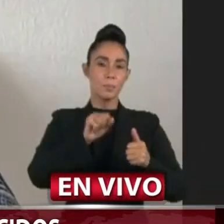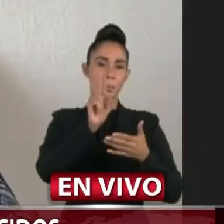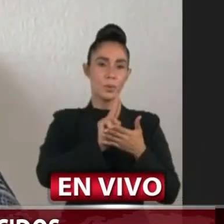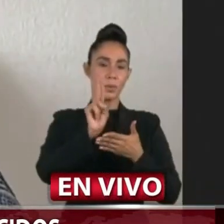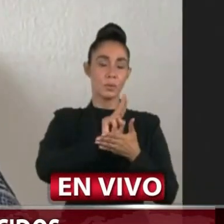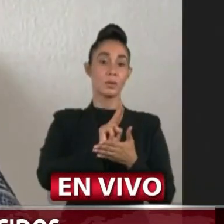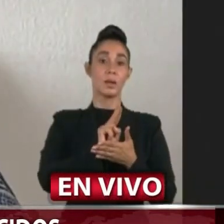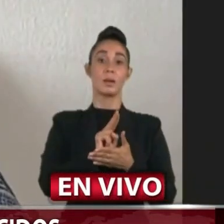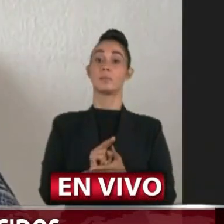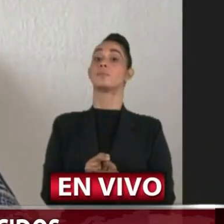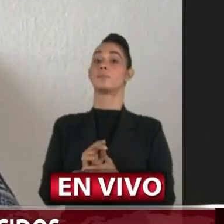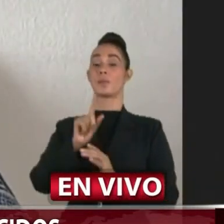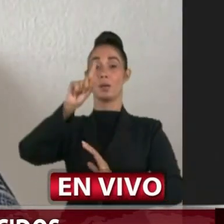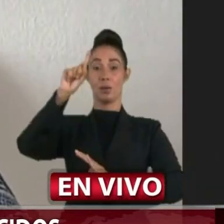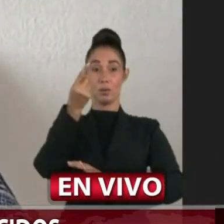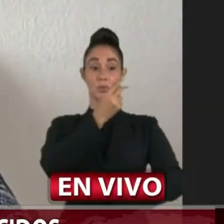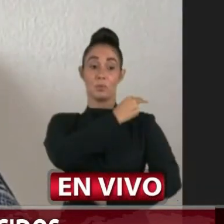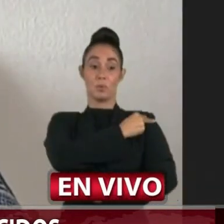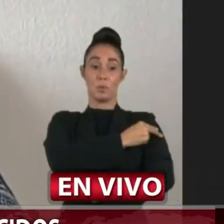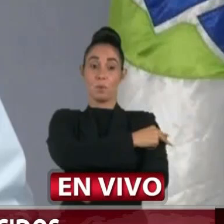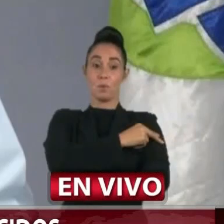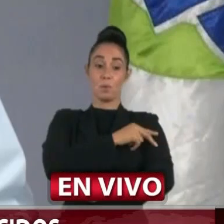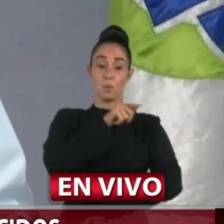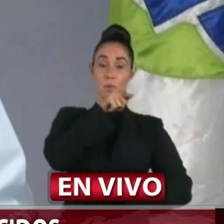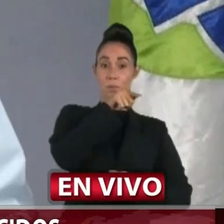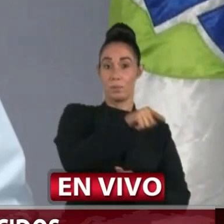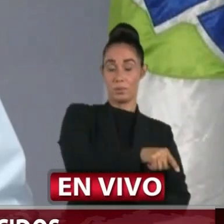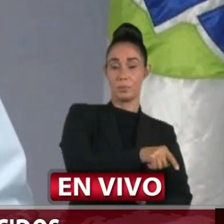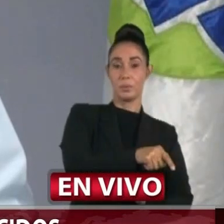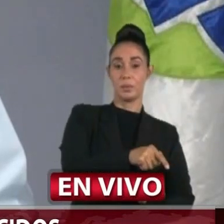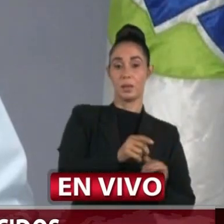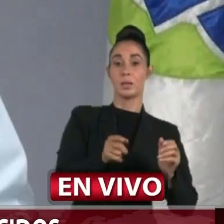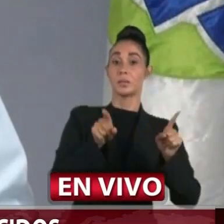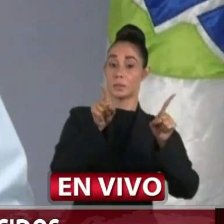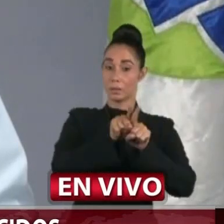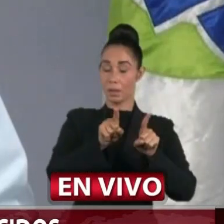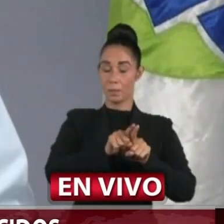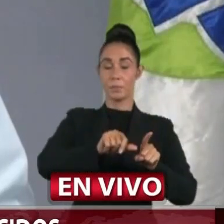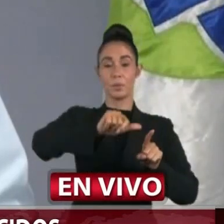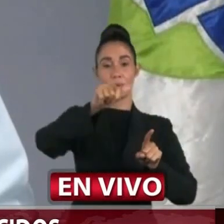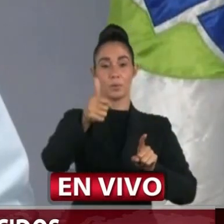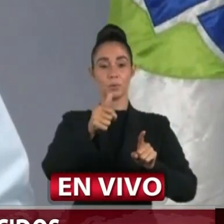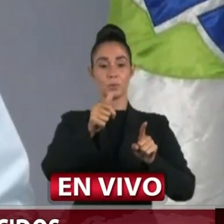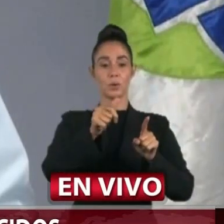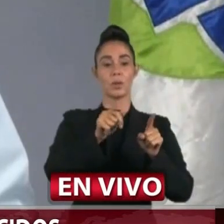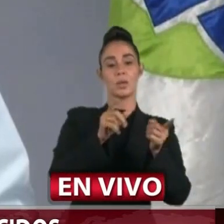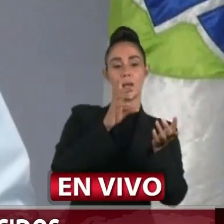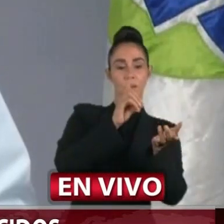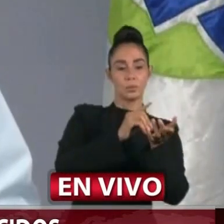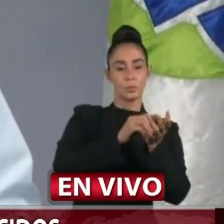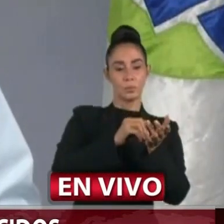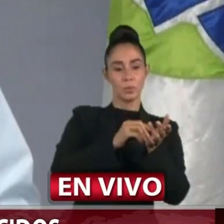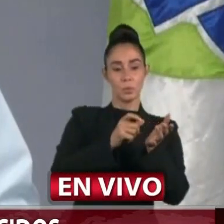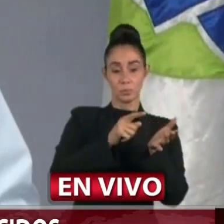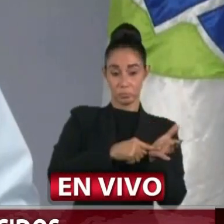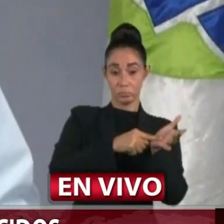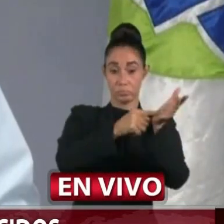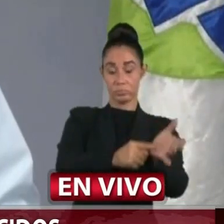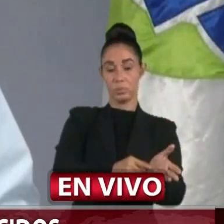o aquellos que han pasado por atención médica y que son seguidos por sus médicos